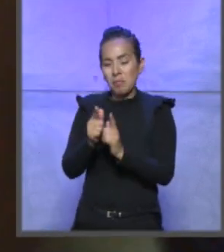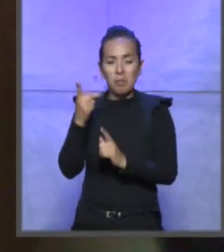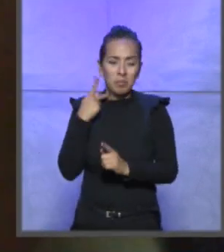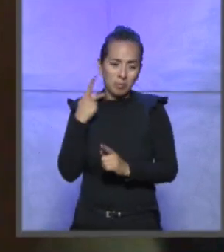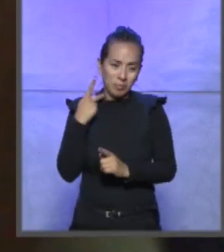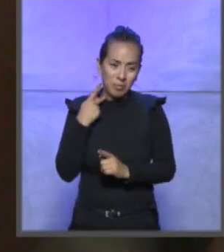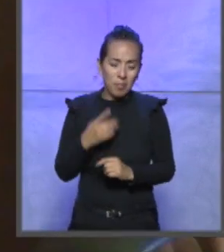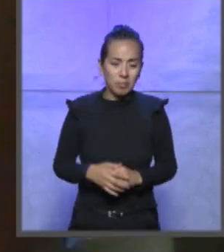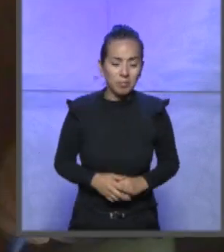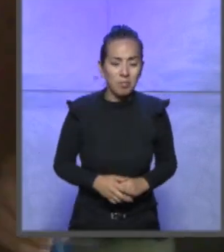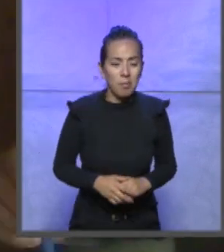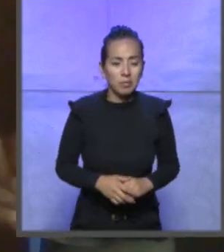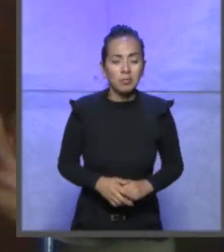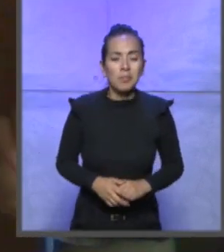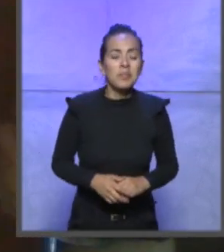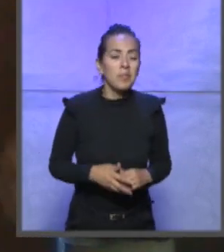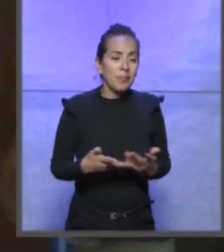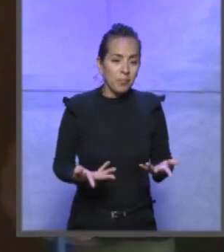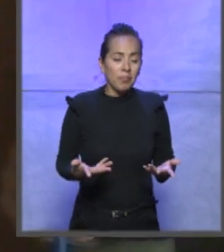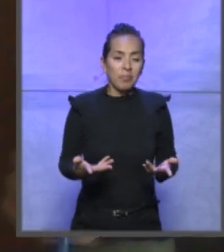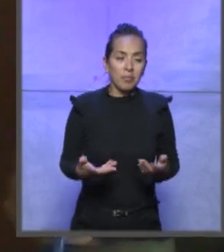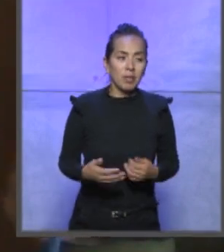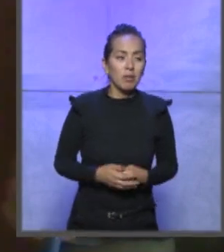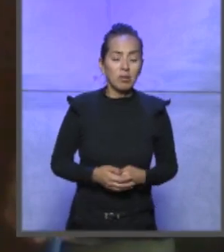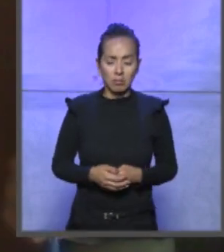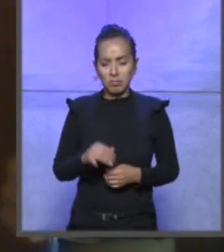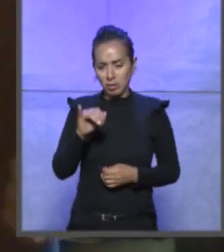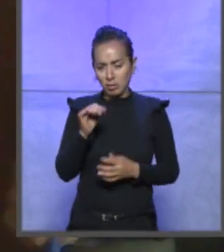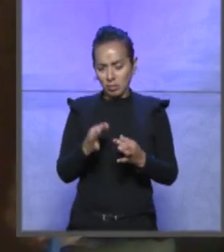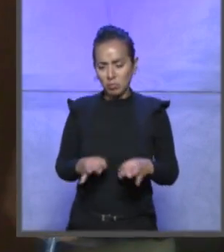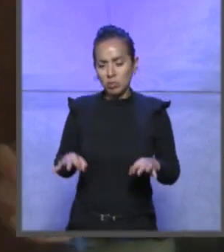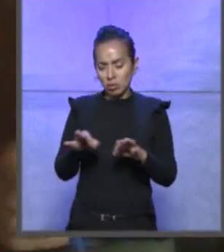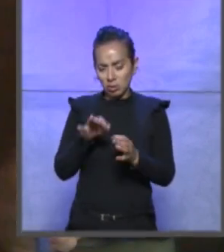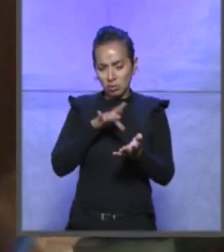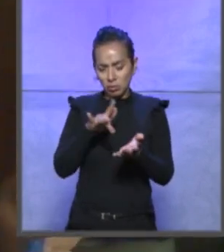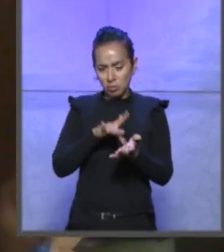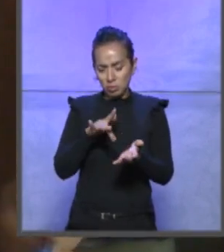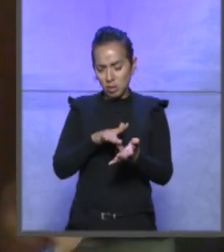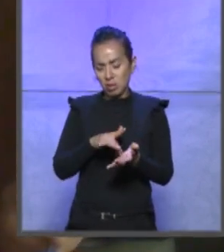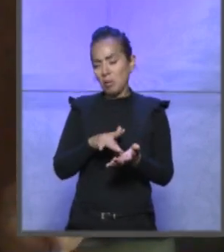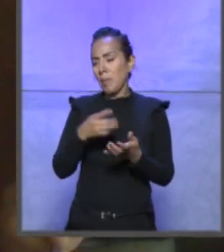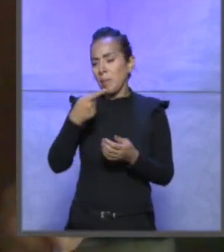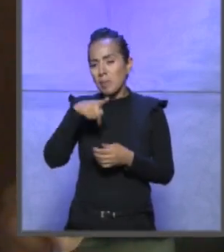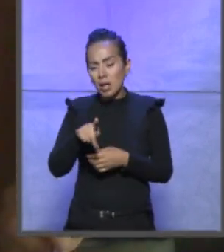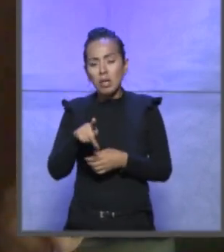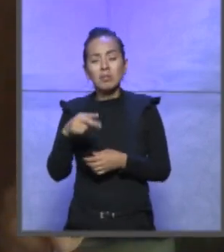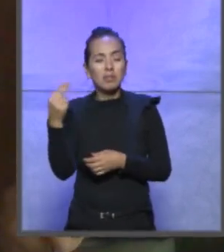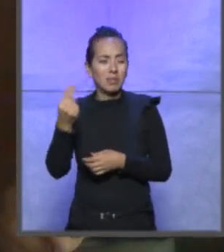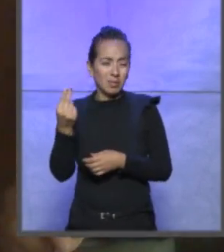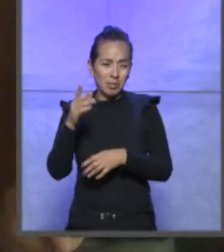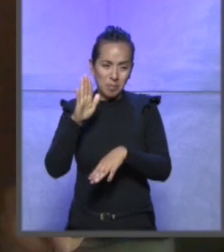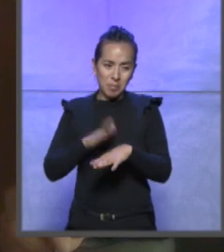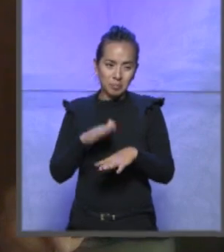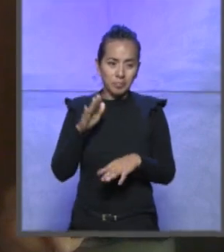ciertas ideologías de partidos o grupos políticos. Entonces los cuadros, claro que nos fundamentan y nos apoyan como jóvenes, pero se